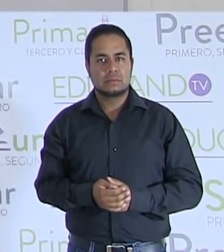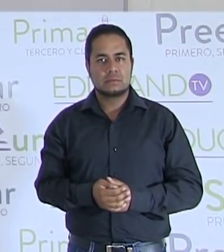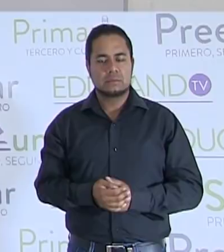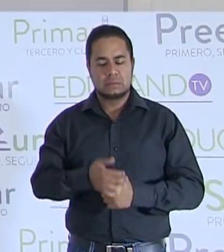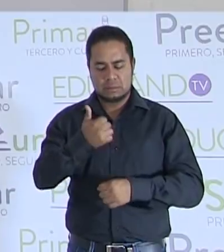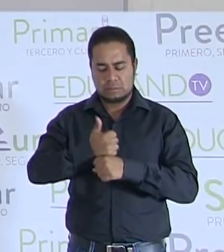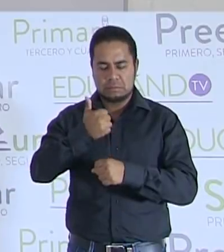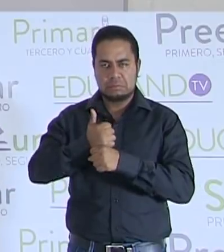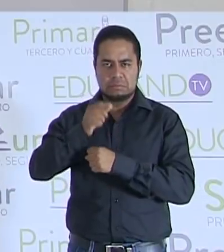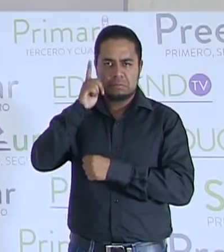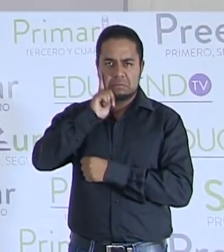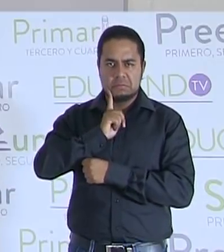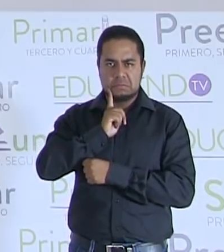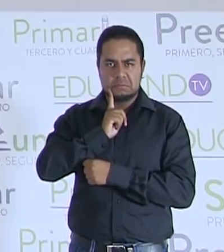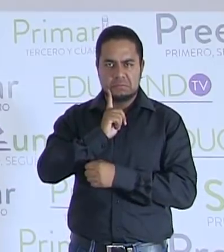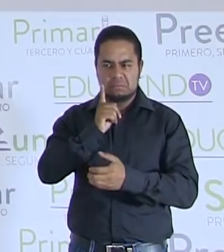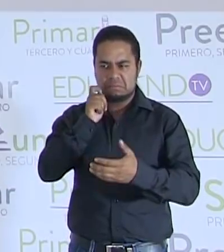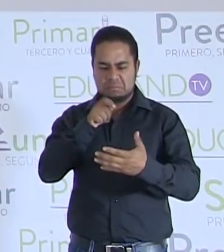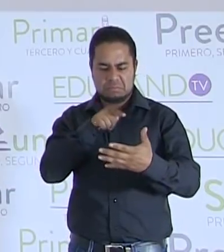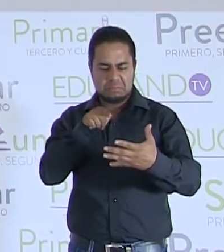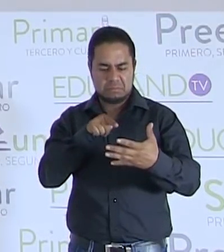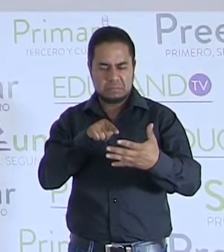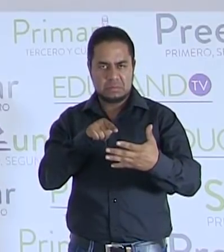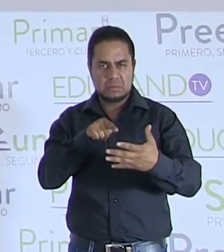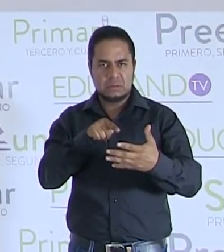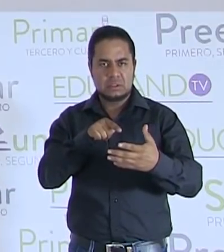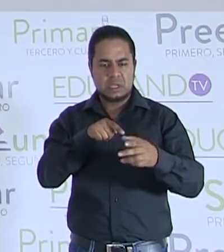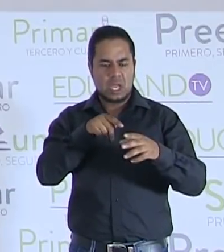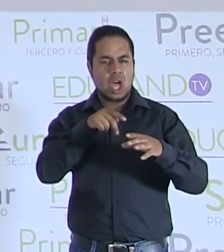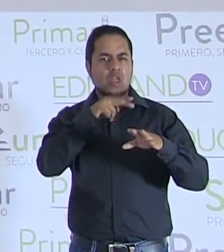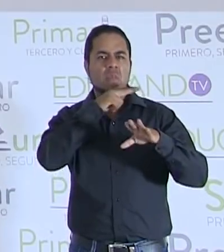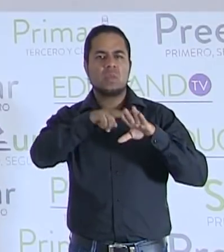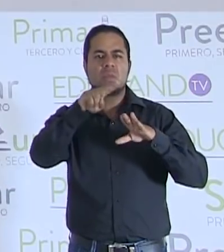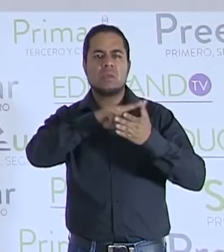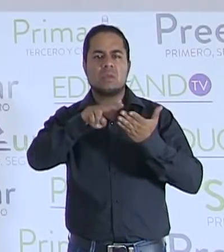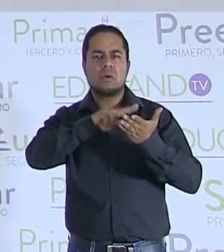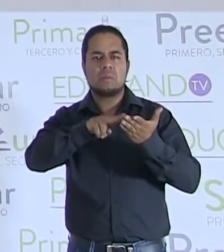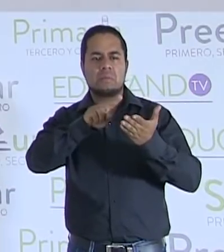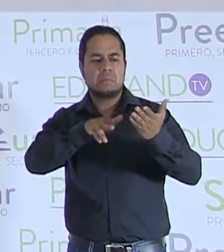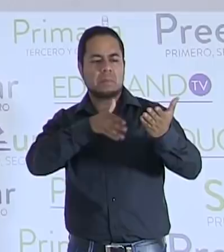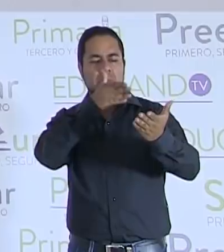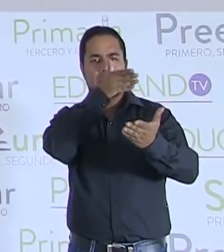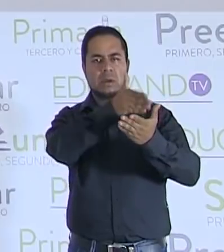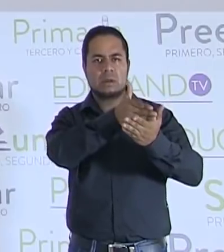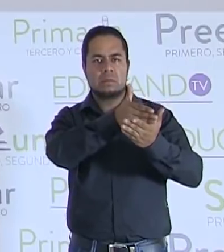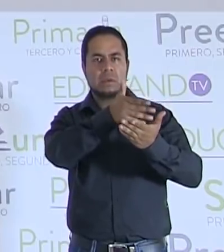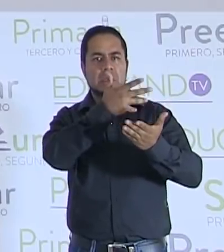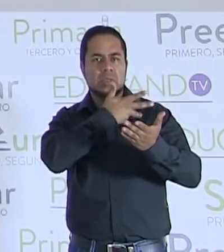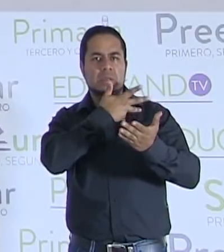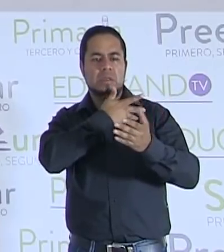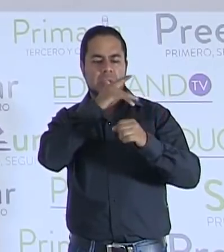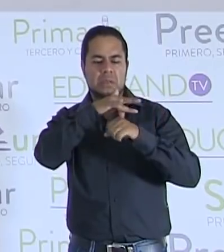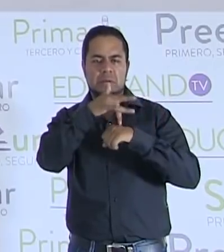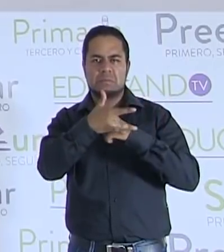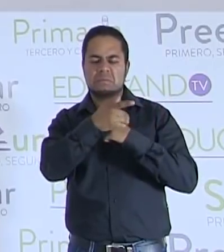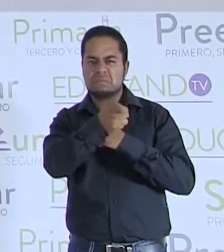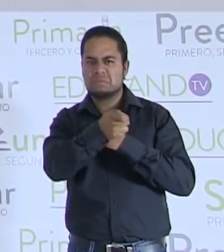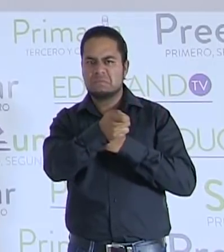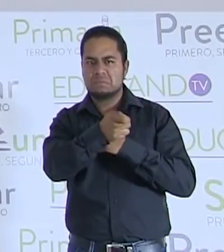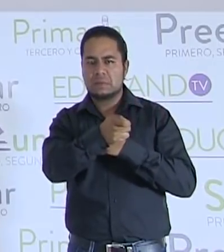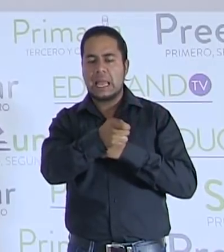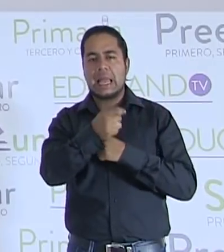abuelita, ¿qué quiere decir eso de que al nopal lo van a ver solo cuando tiene tunas? Que